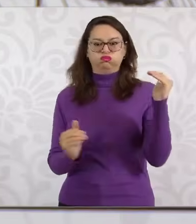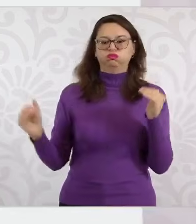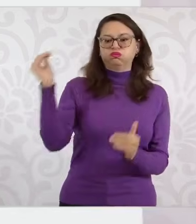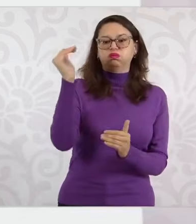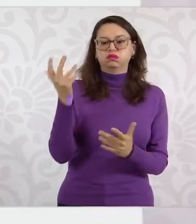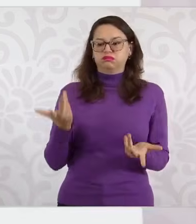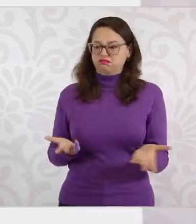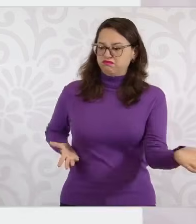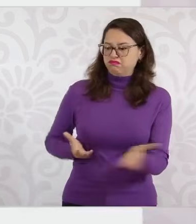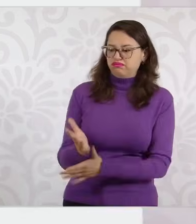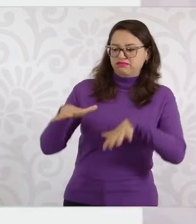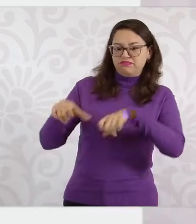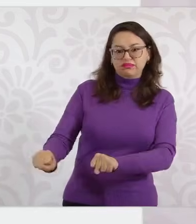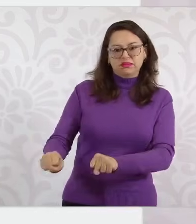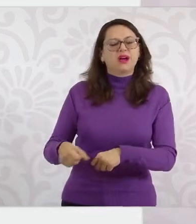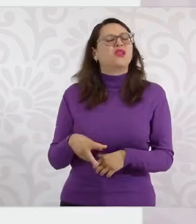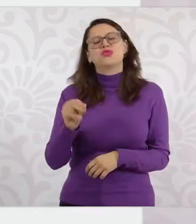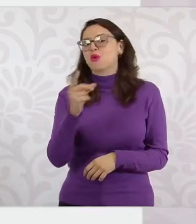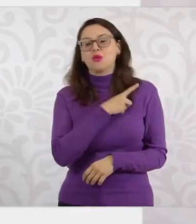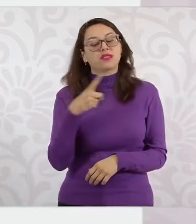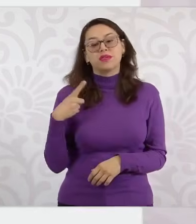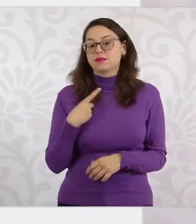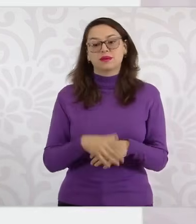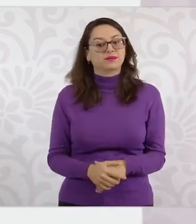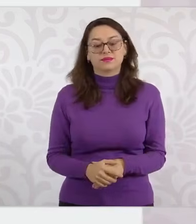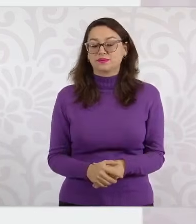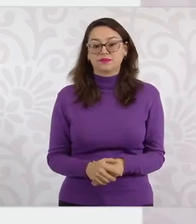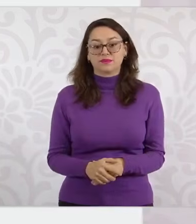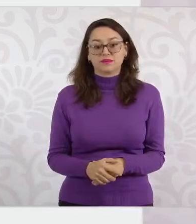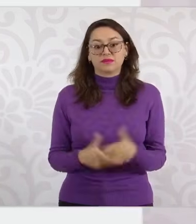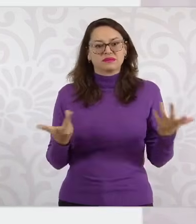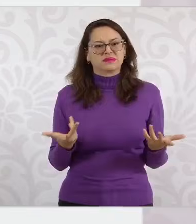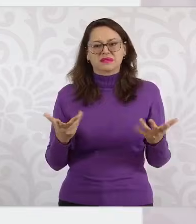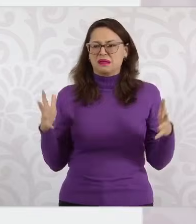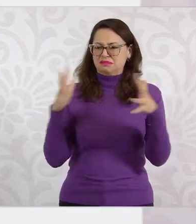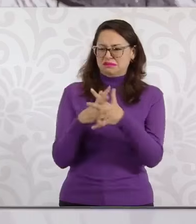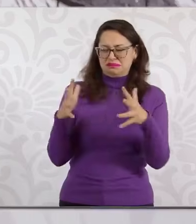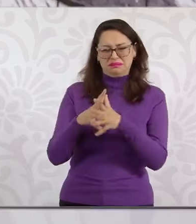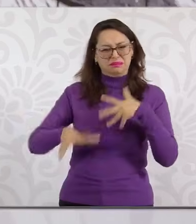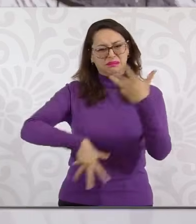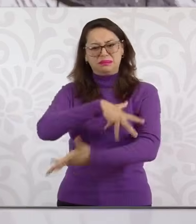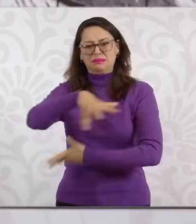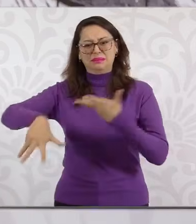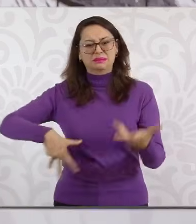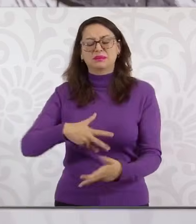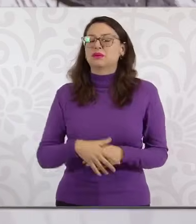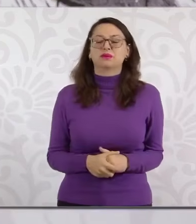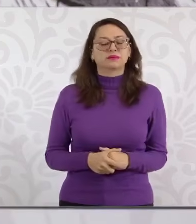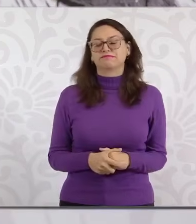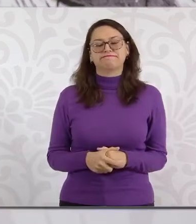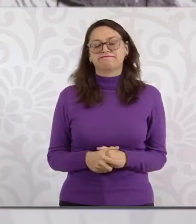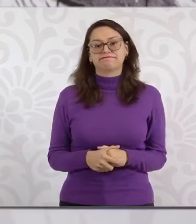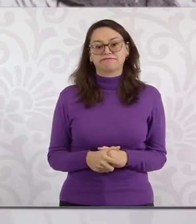no la invasión, no la solución violenta. Nosotros